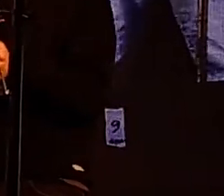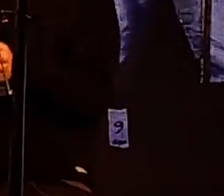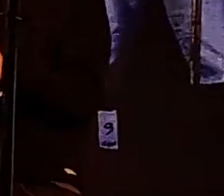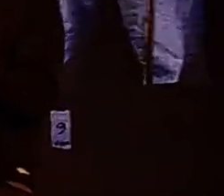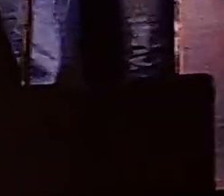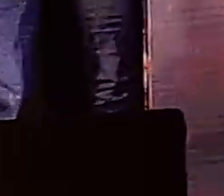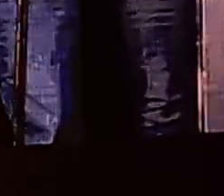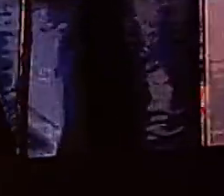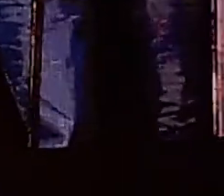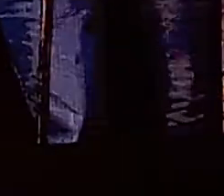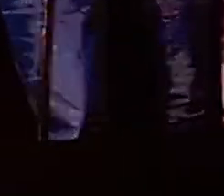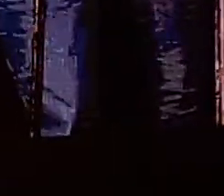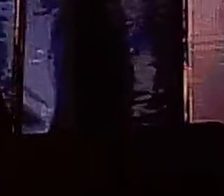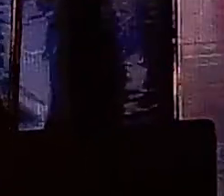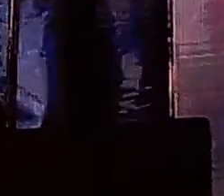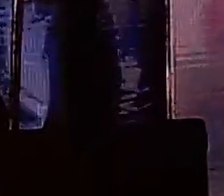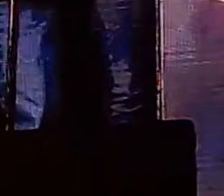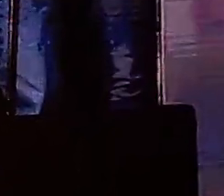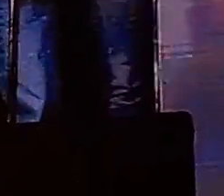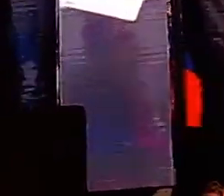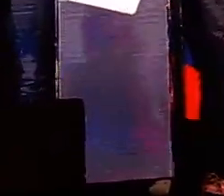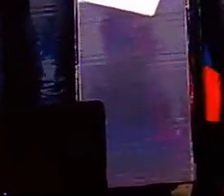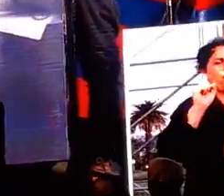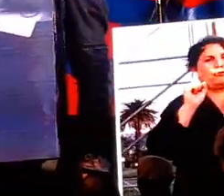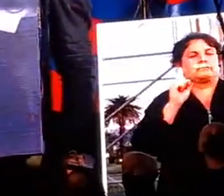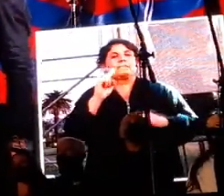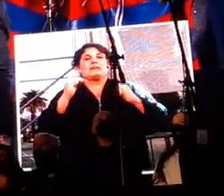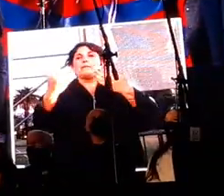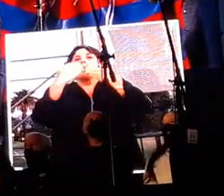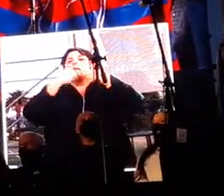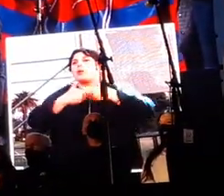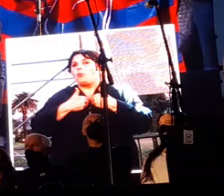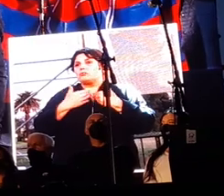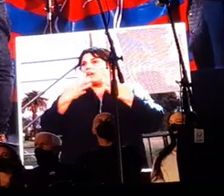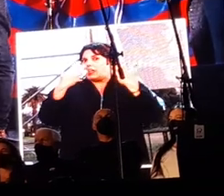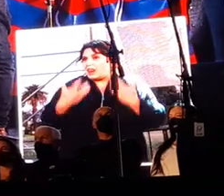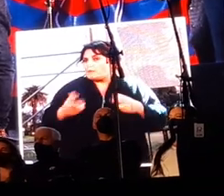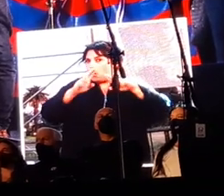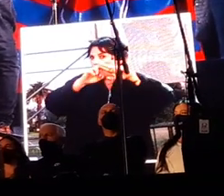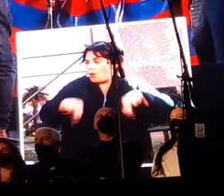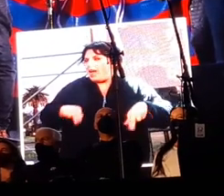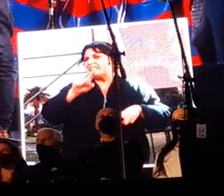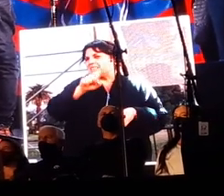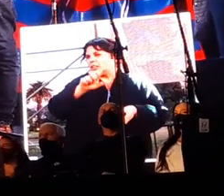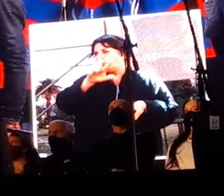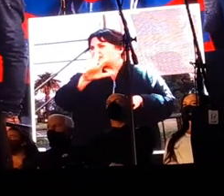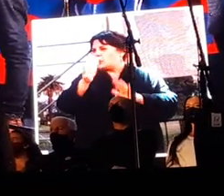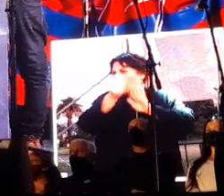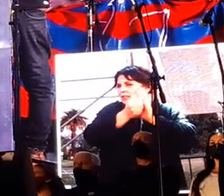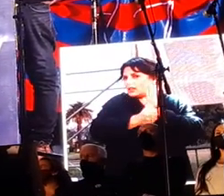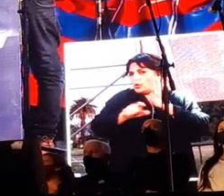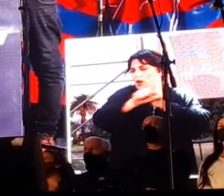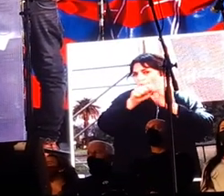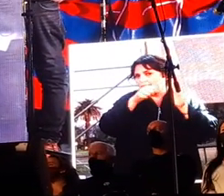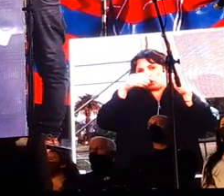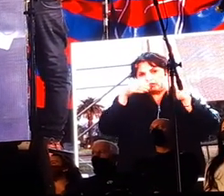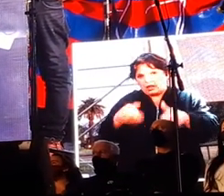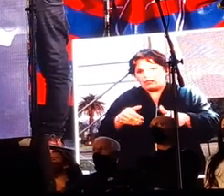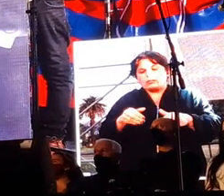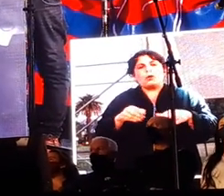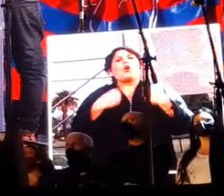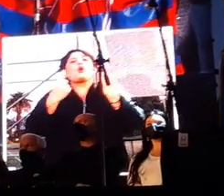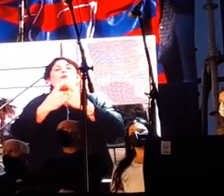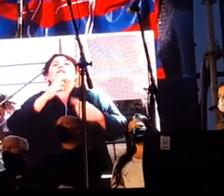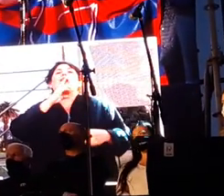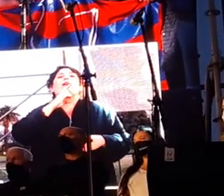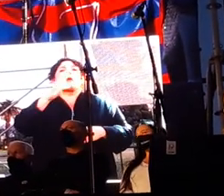una cuestión de todas y de todos. Se nos preguntará si queremos anular 135 artículos de la LUC. Nuestra